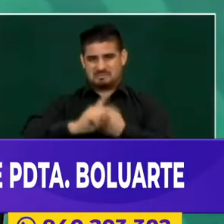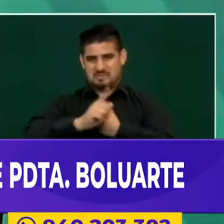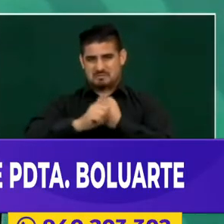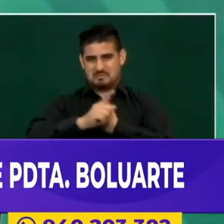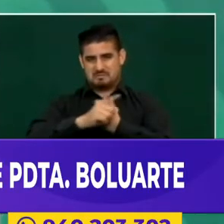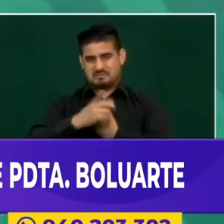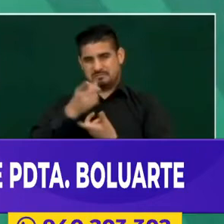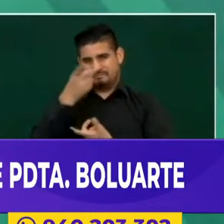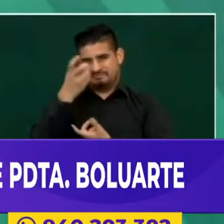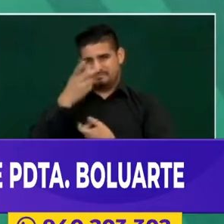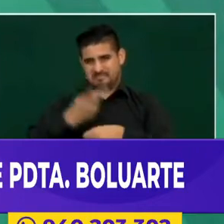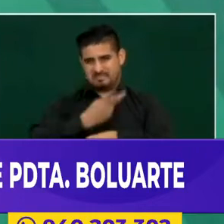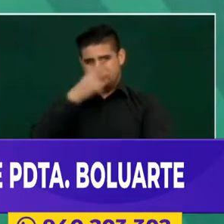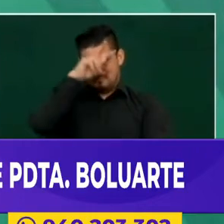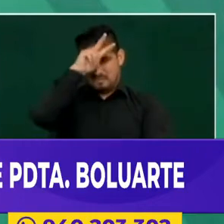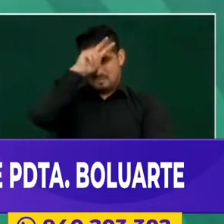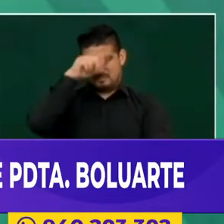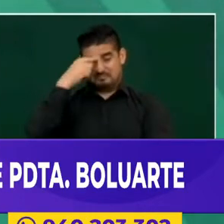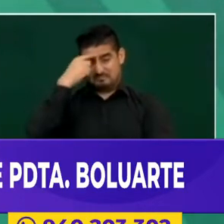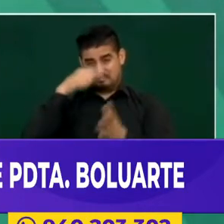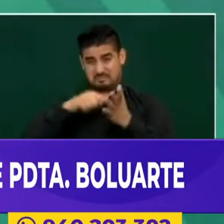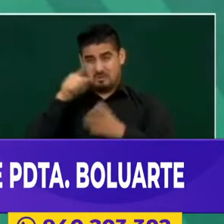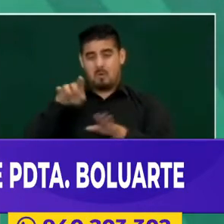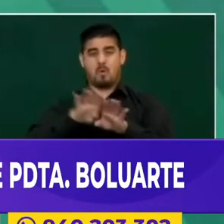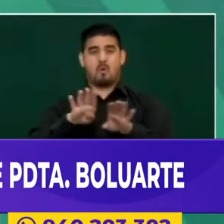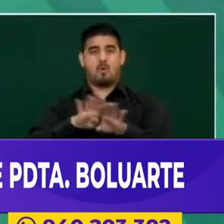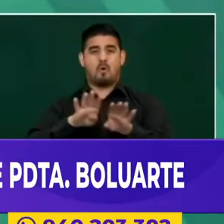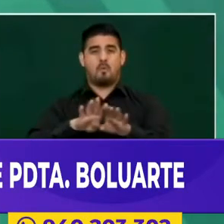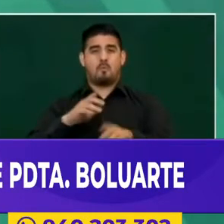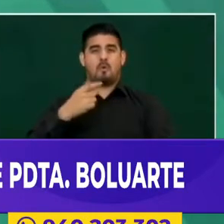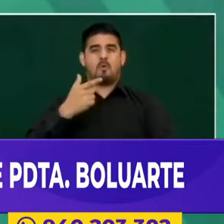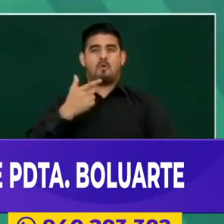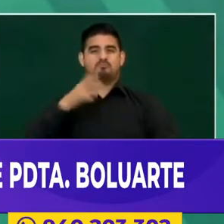yo considero fue un golpe de Estado